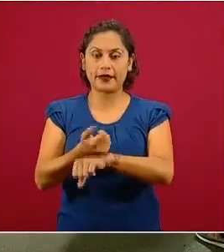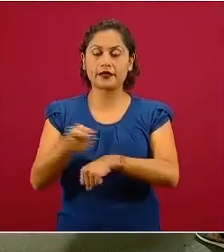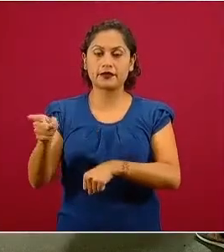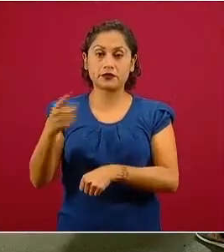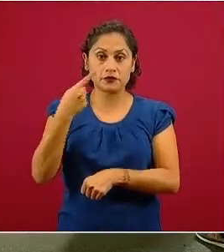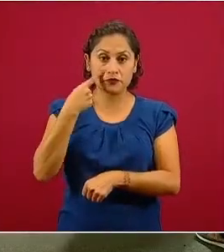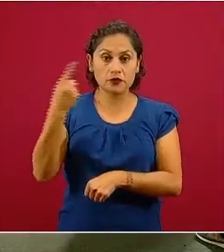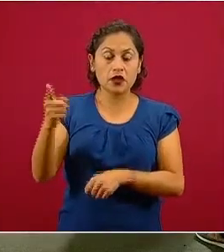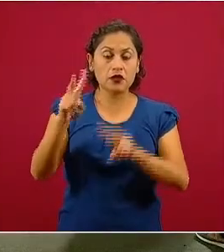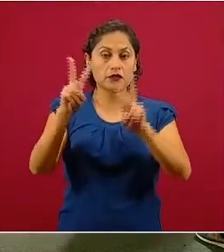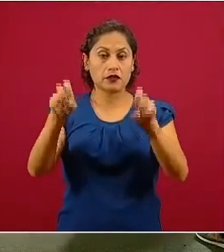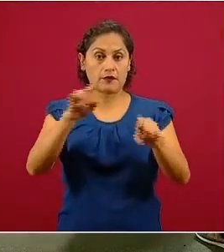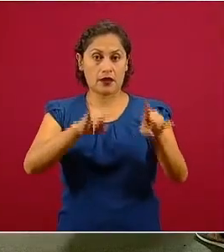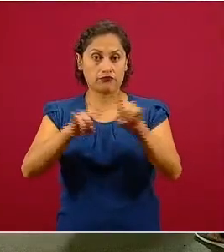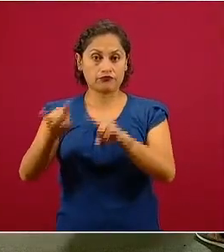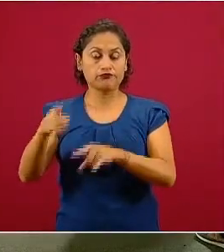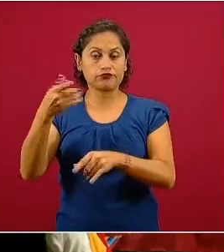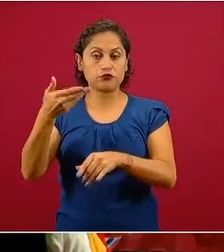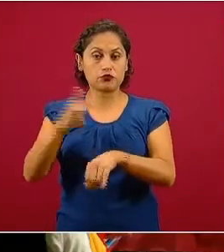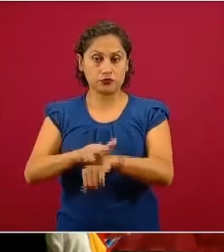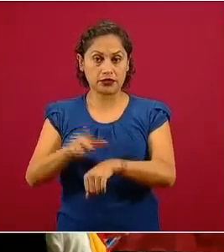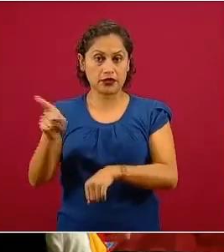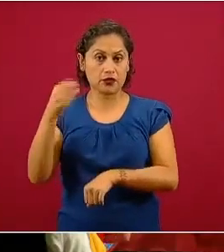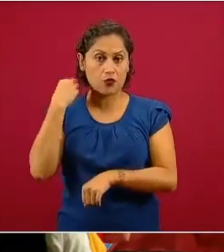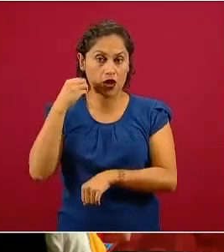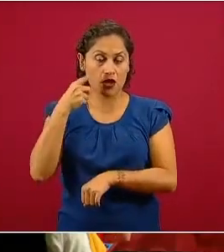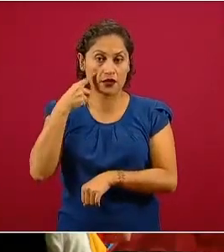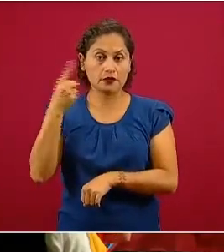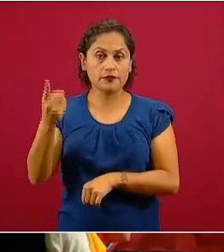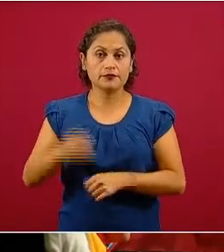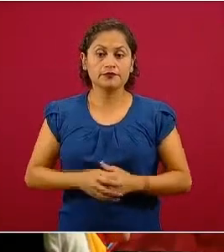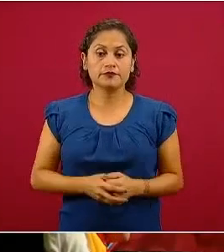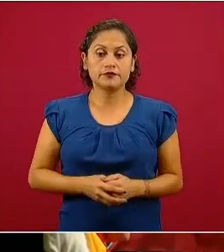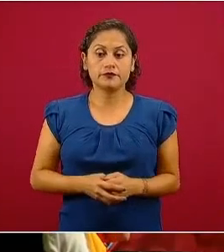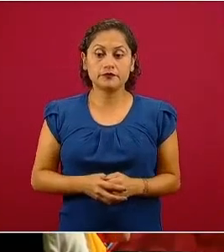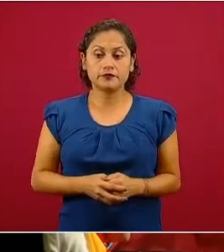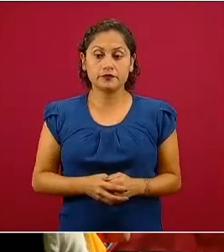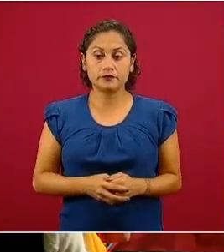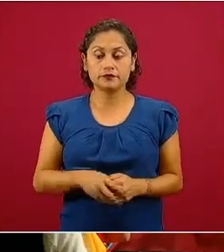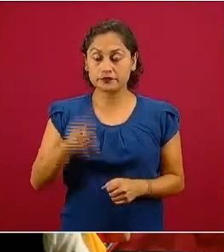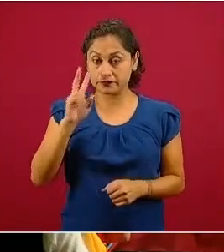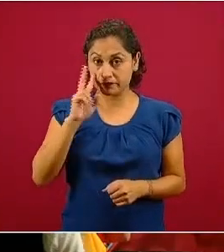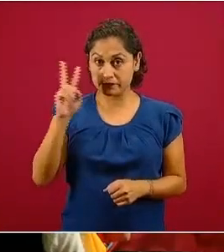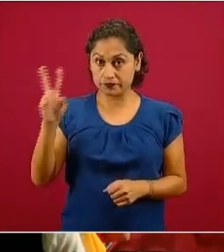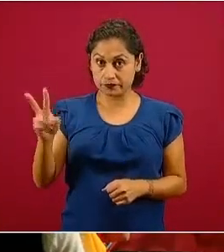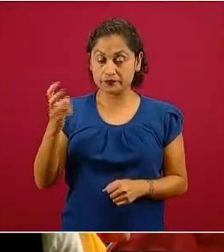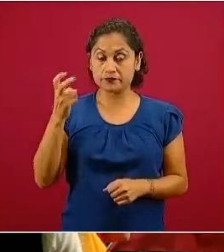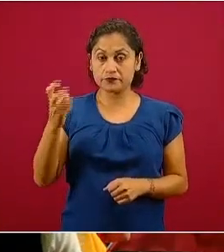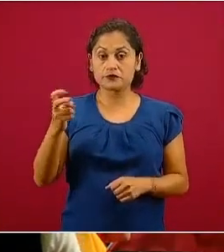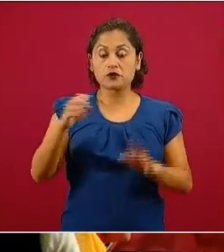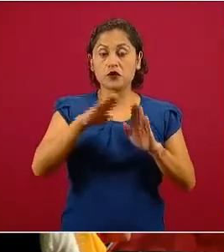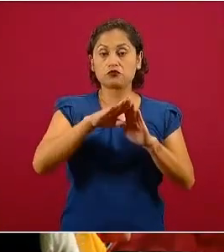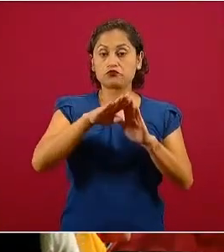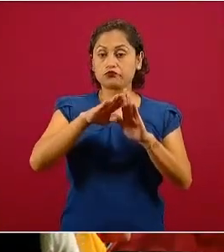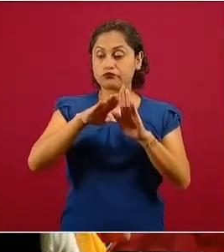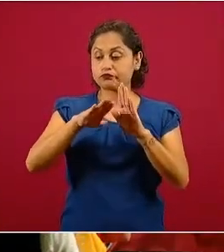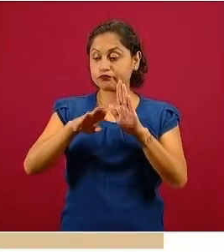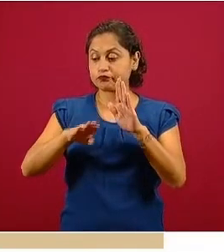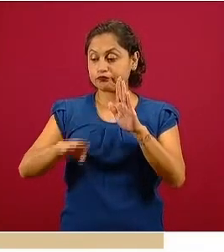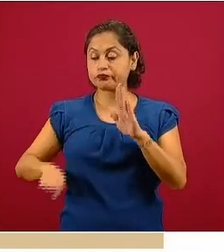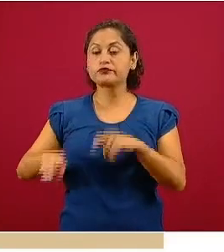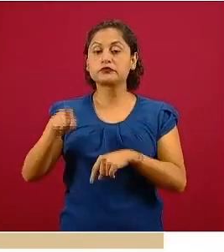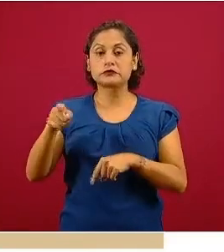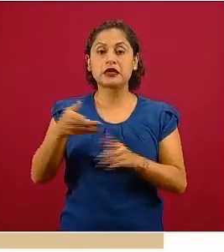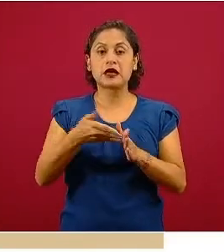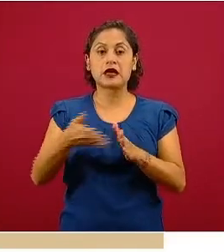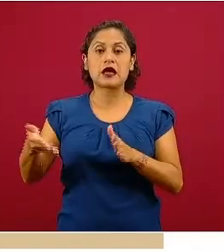Oaxaca, sería la siguiente diapositiva. Y bueno, aquí también entonces vemos una tendencia ya descendente durante todo el mes